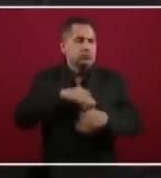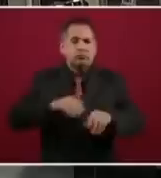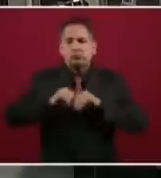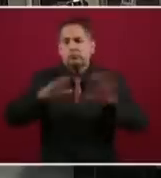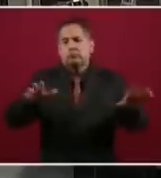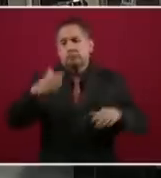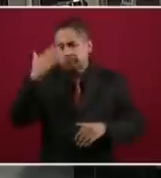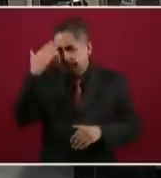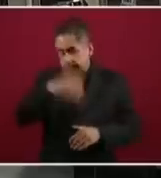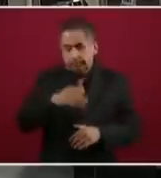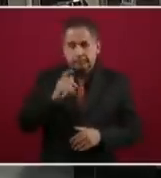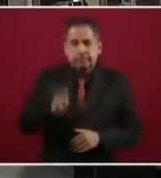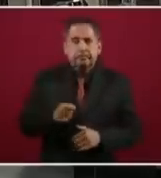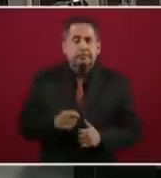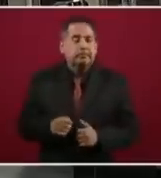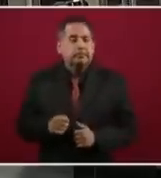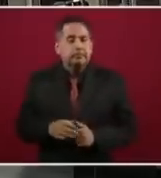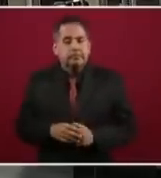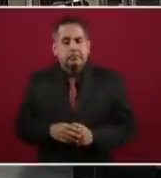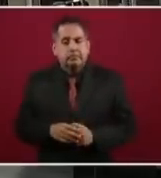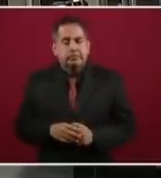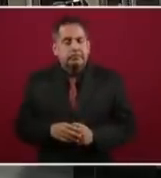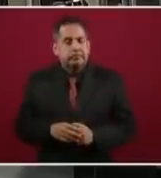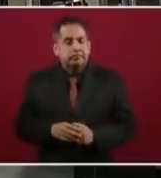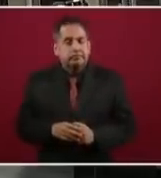mundo, de que hay,